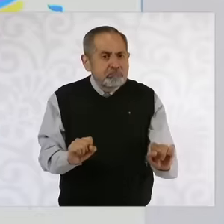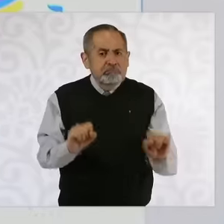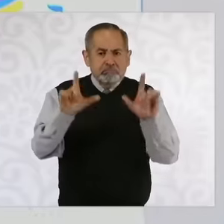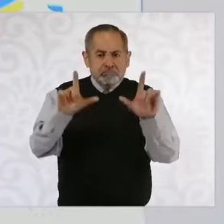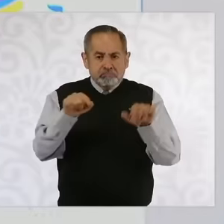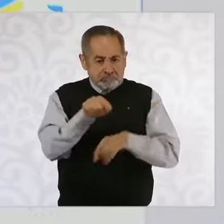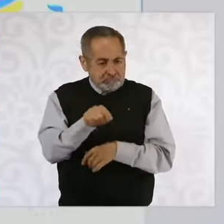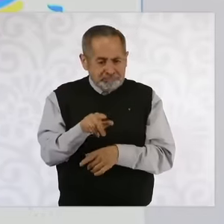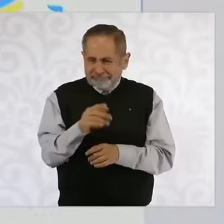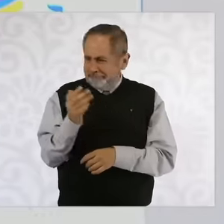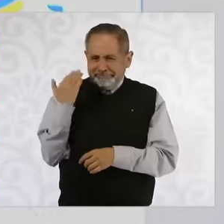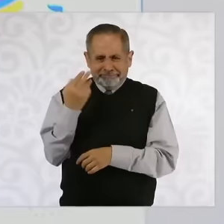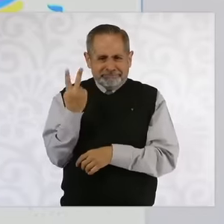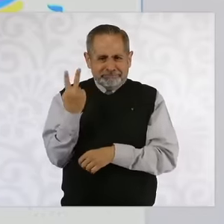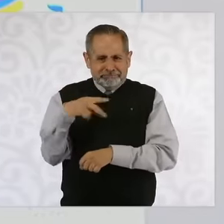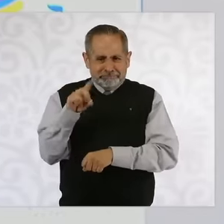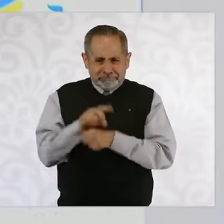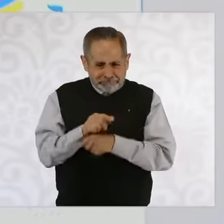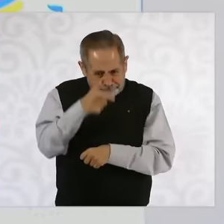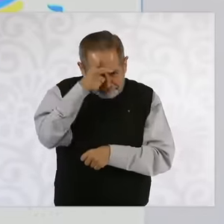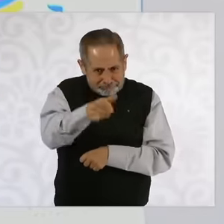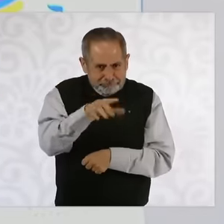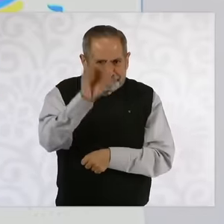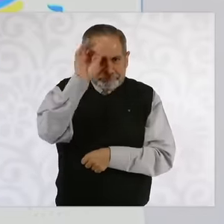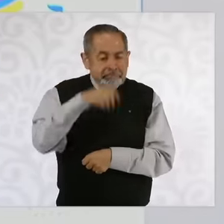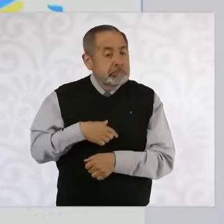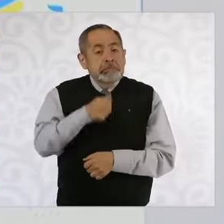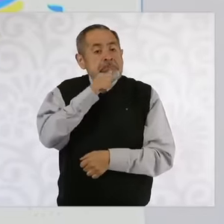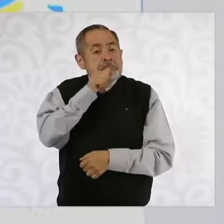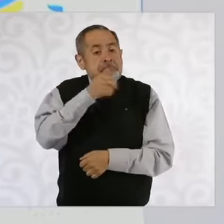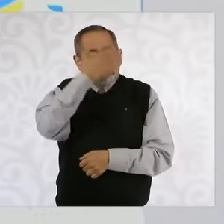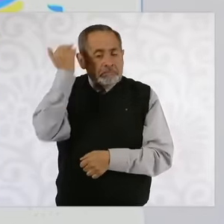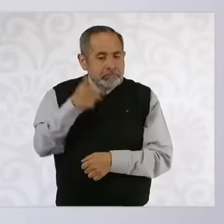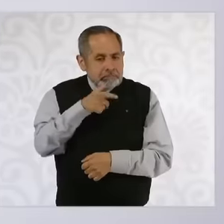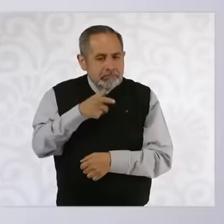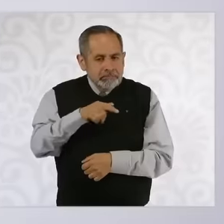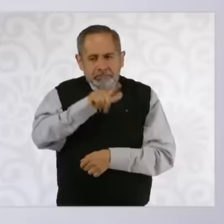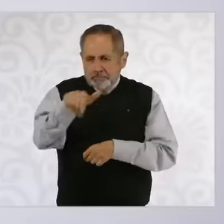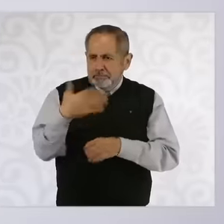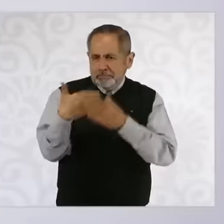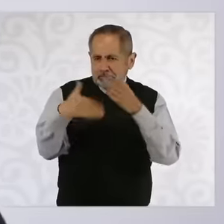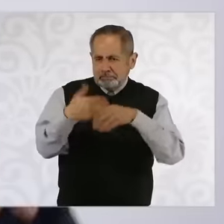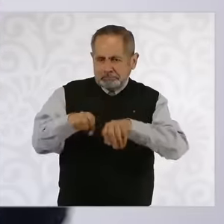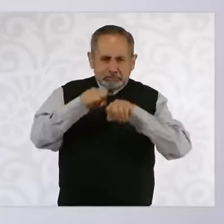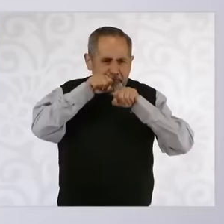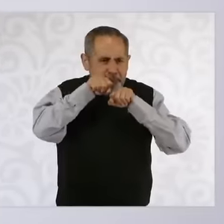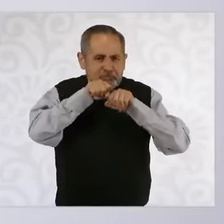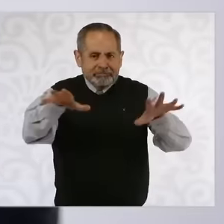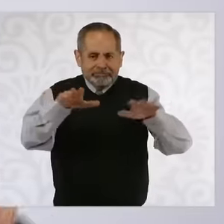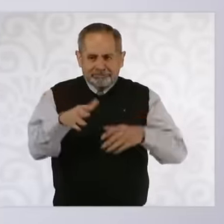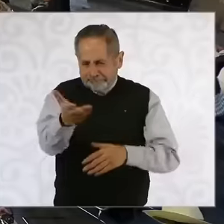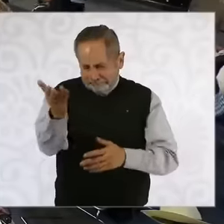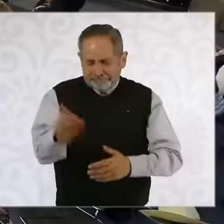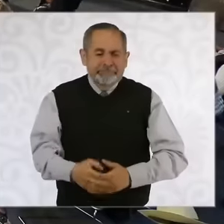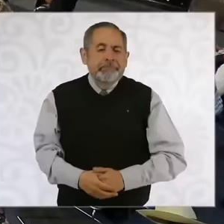Me lo encontré hace 2 días. No lo conocí, pero se los compartimos.